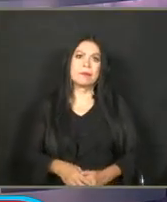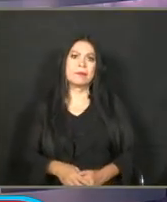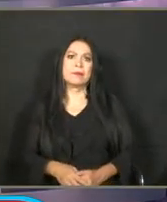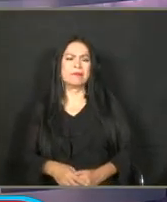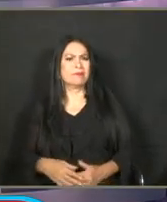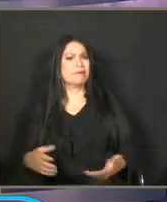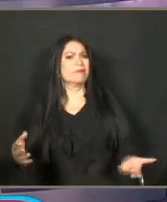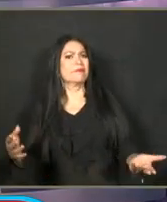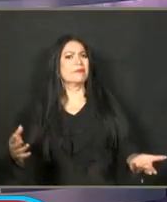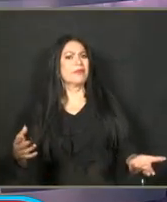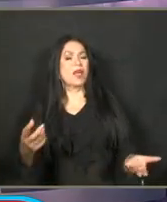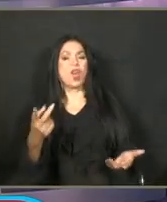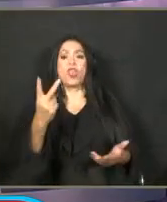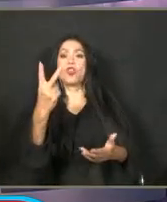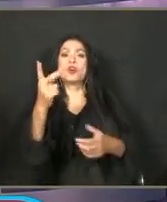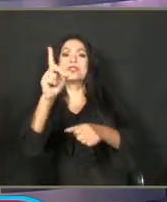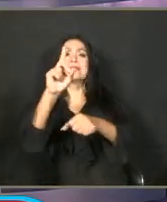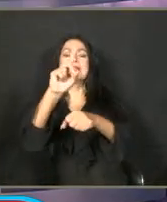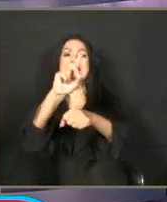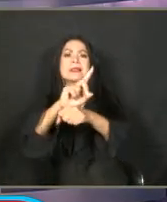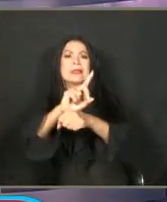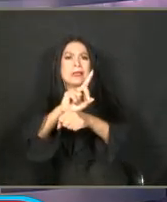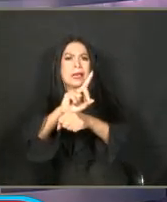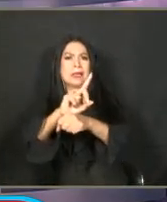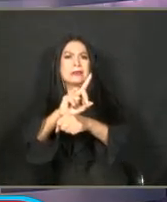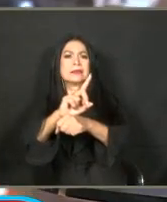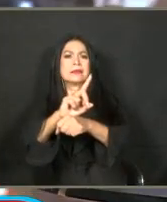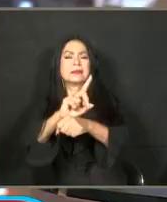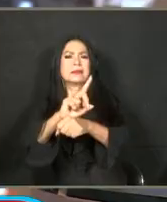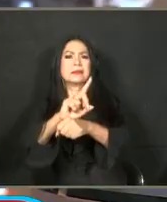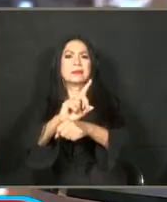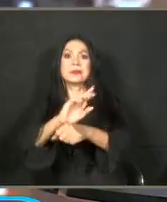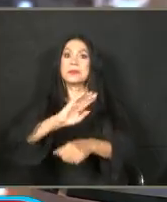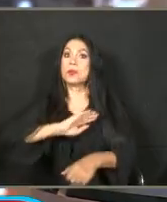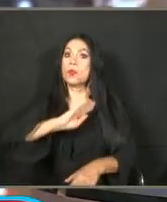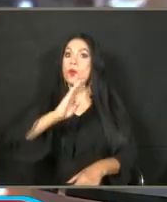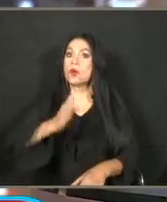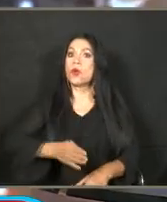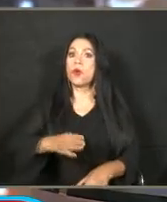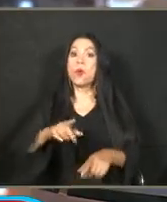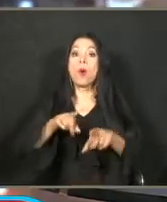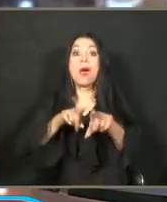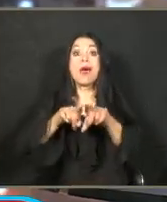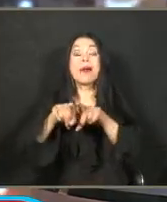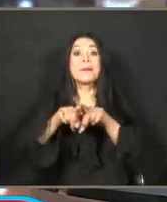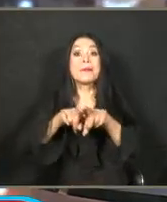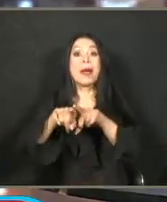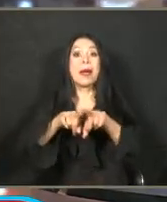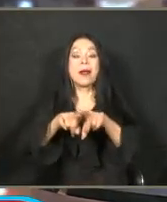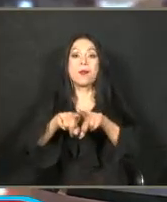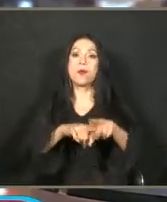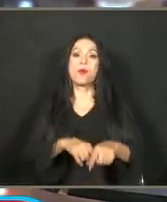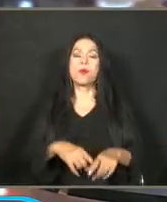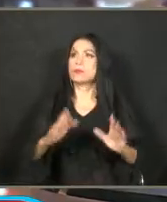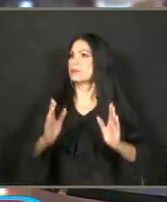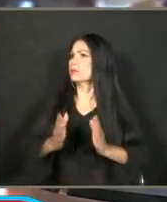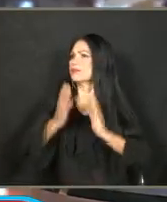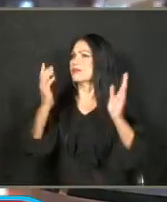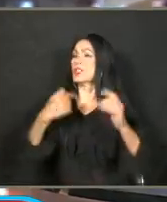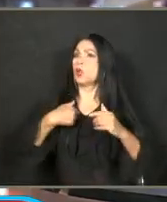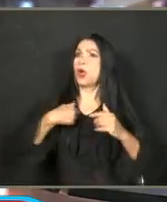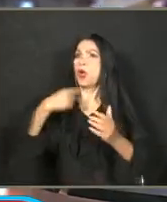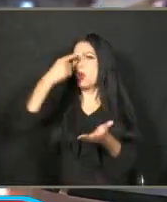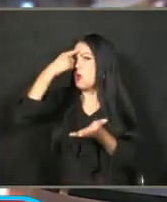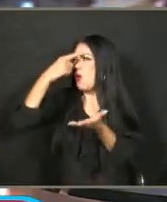hermano como que me da ganas de morir una persona tan grande un personaje alguien tan grande como este va a morir de un